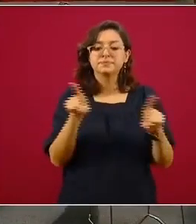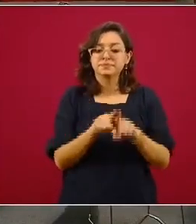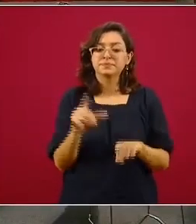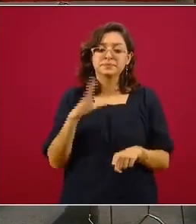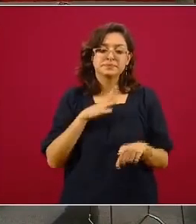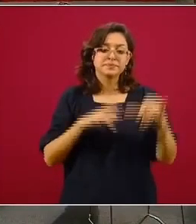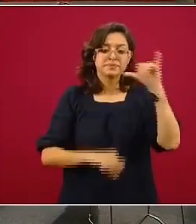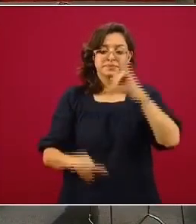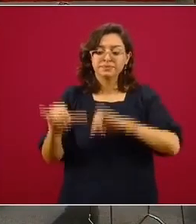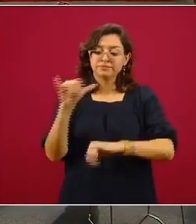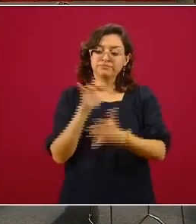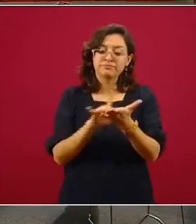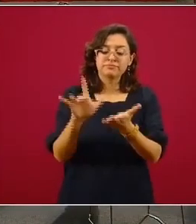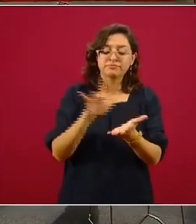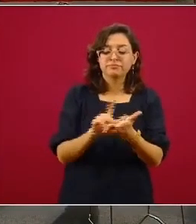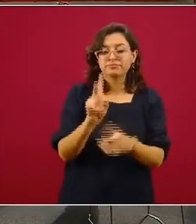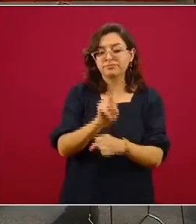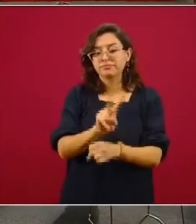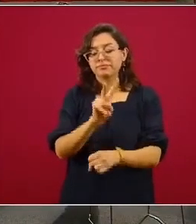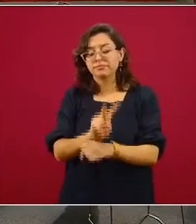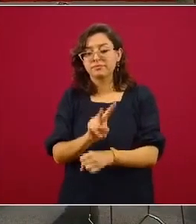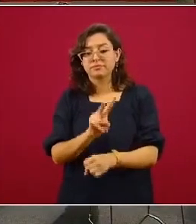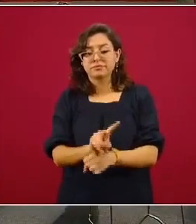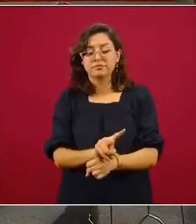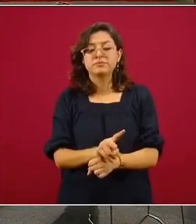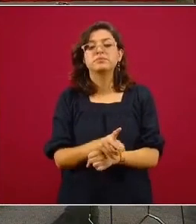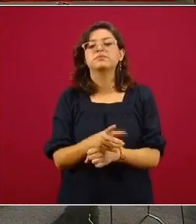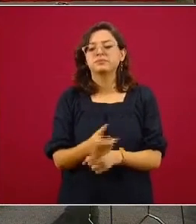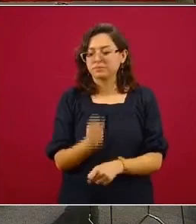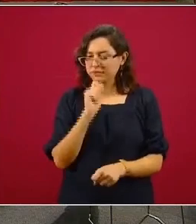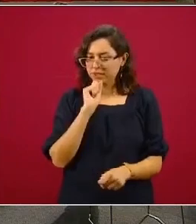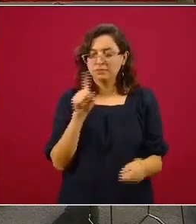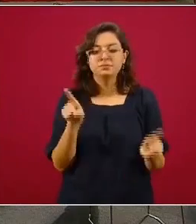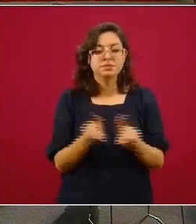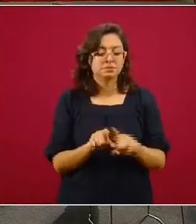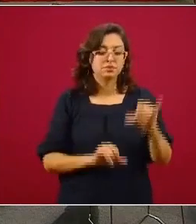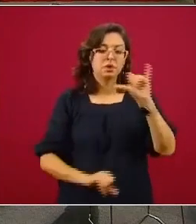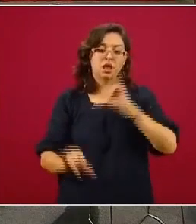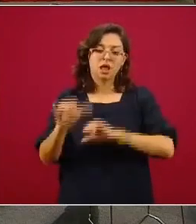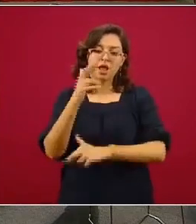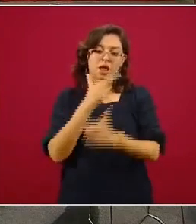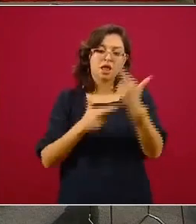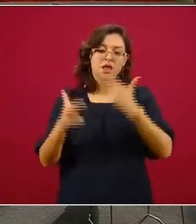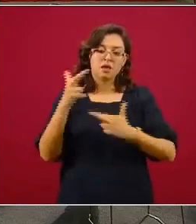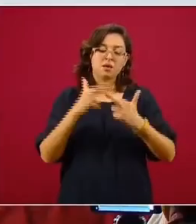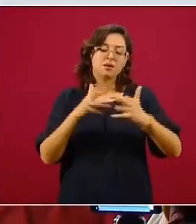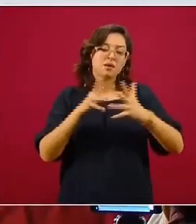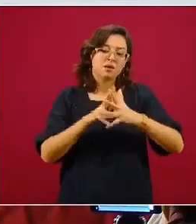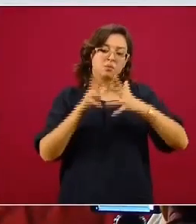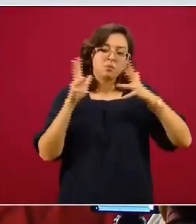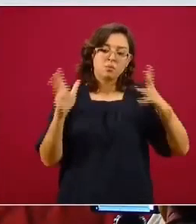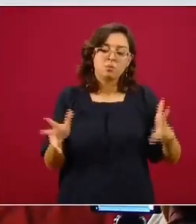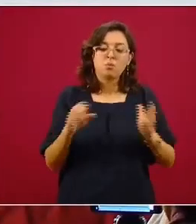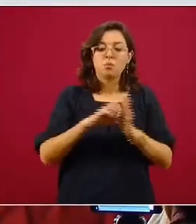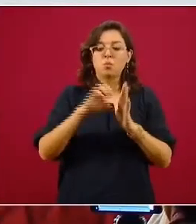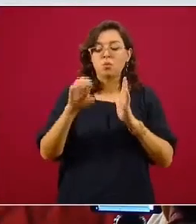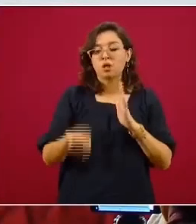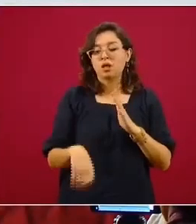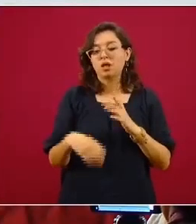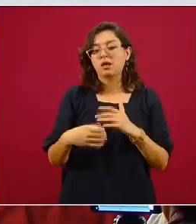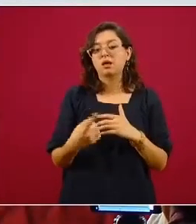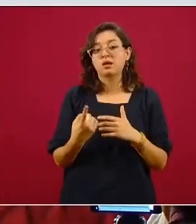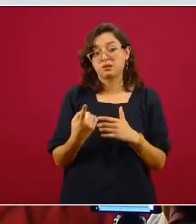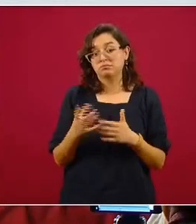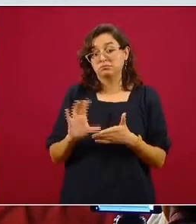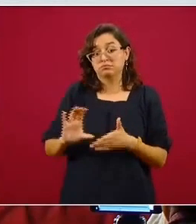laboratorios de apoyo a la vigilancia epidemiológica, donde están también los laboratorios regionales grandes, en donde, por ejemplo, destacamos un